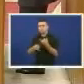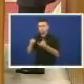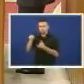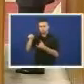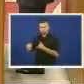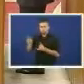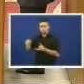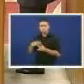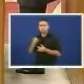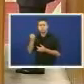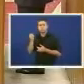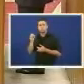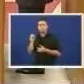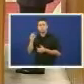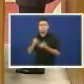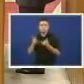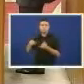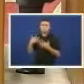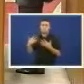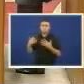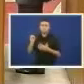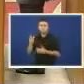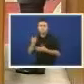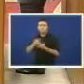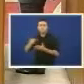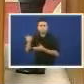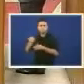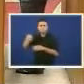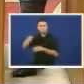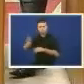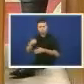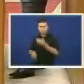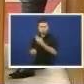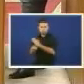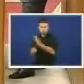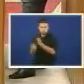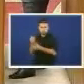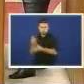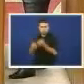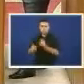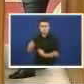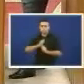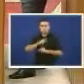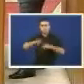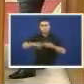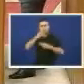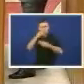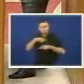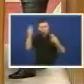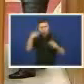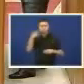histórica sem precedente no noso país que vai xerar un importantísimo volumen de obra pública que contribuirá de xeito